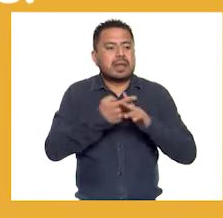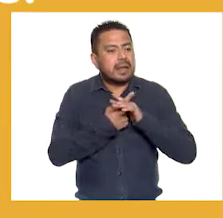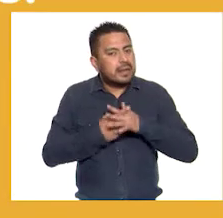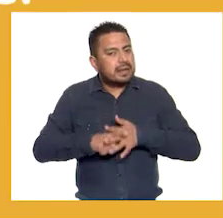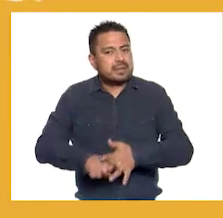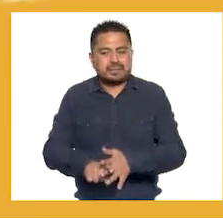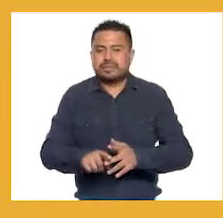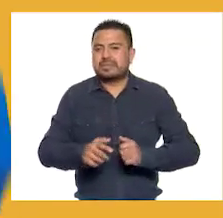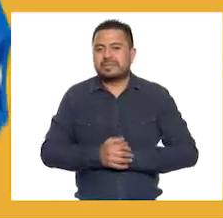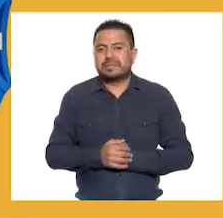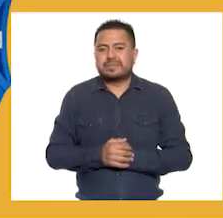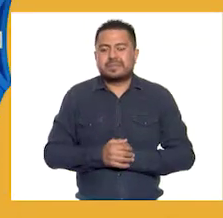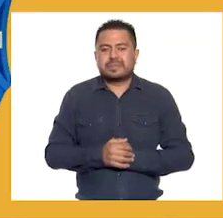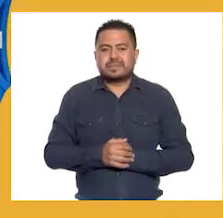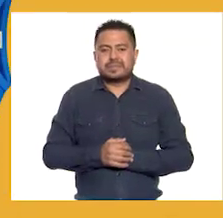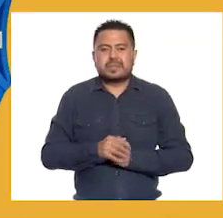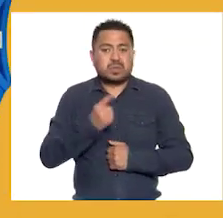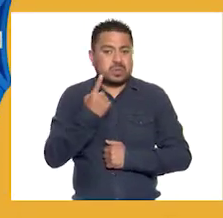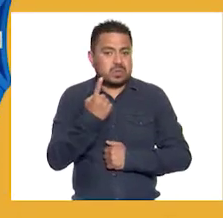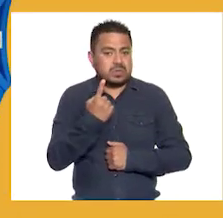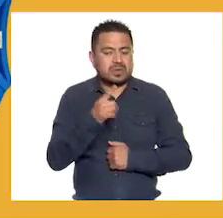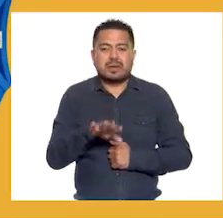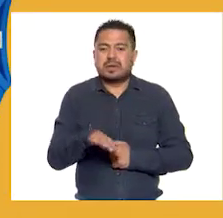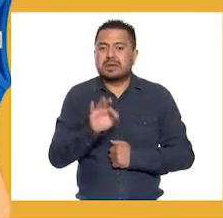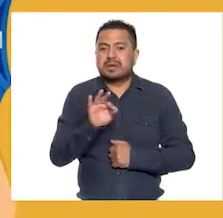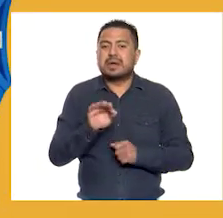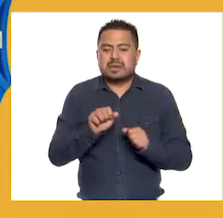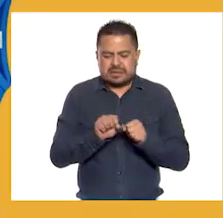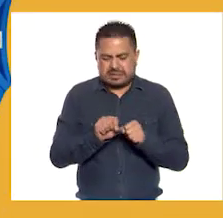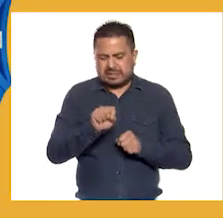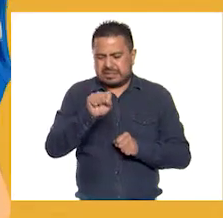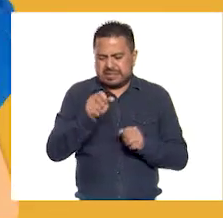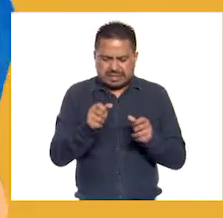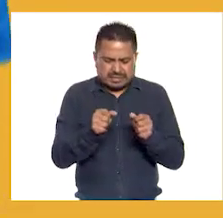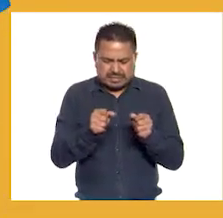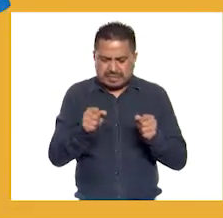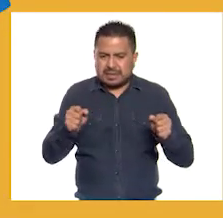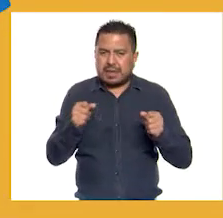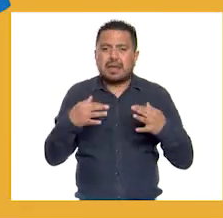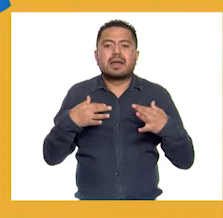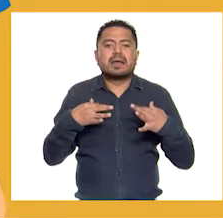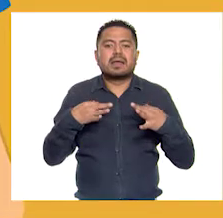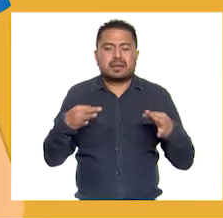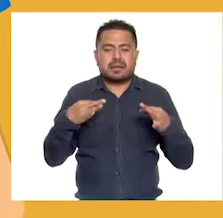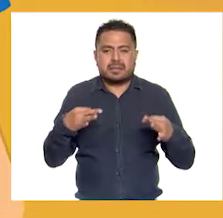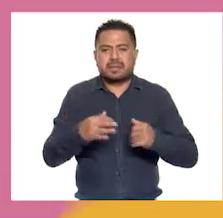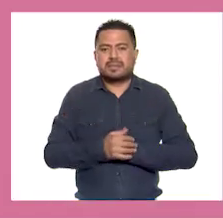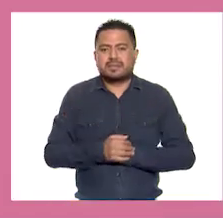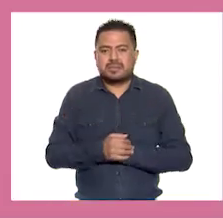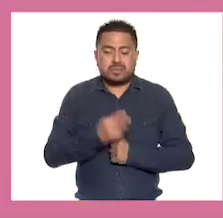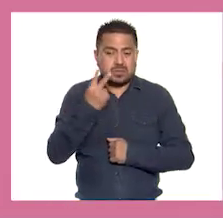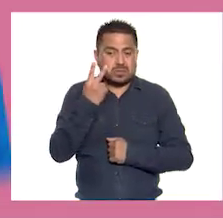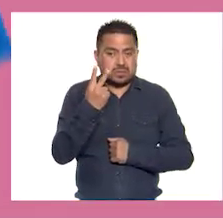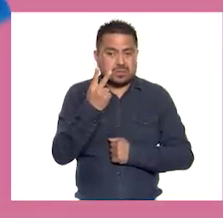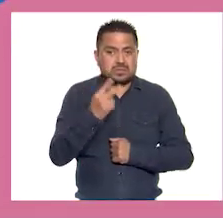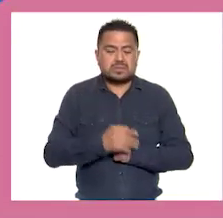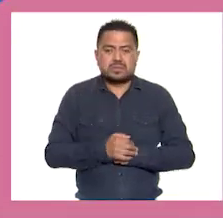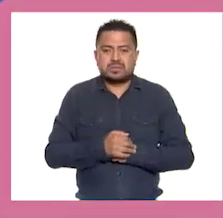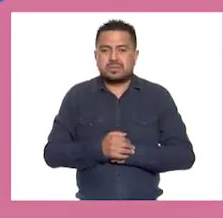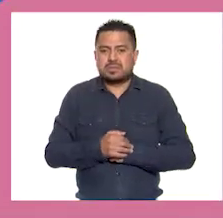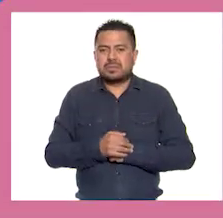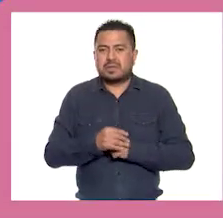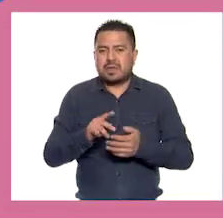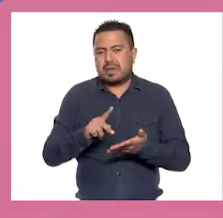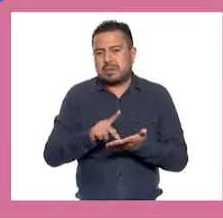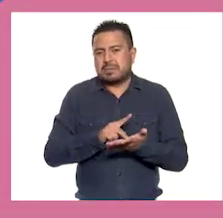¡Empecemos! 1. Estira la playera a lo largo y a lo ancho. 2. Marca con